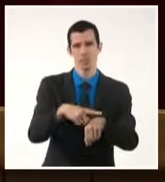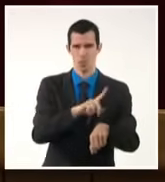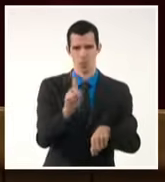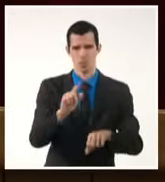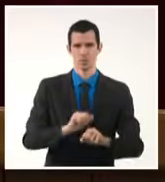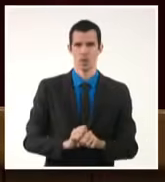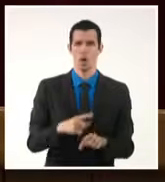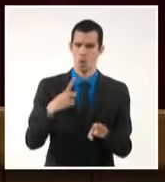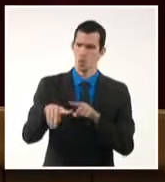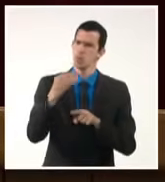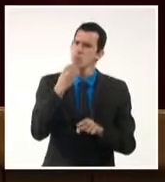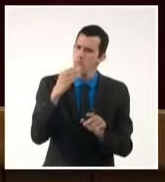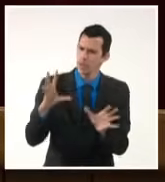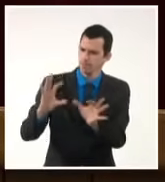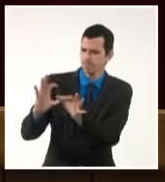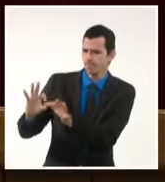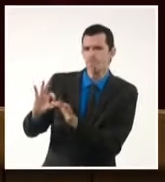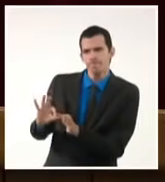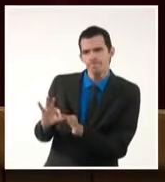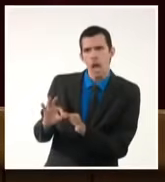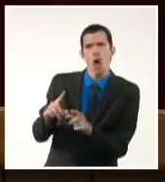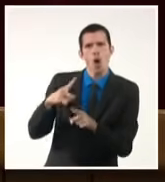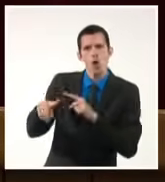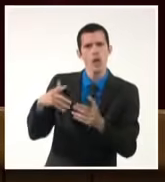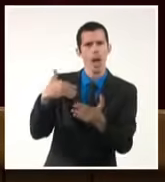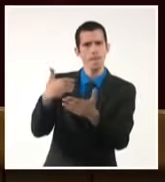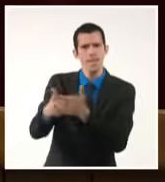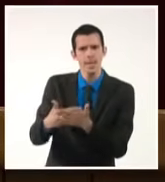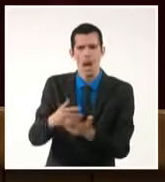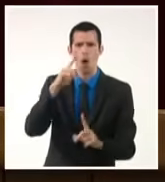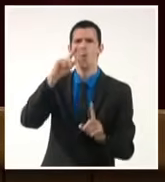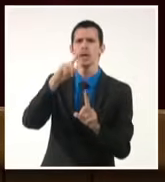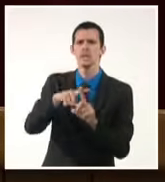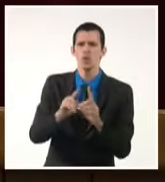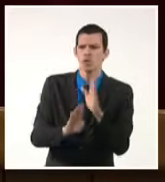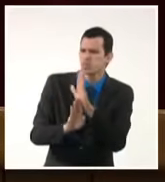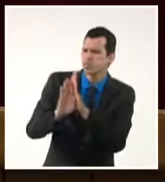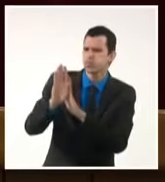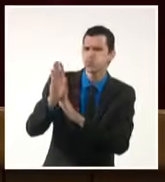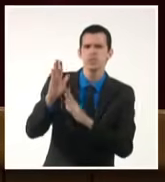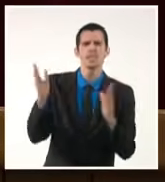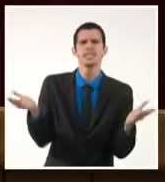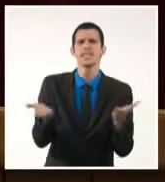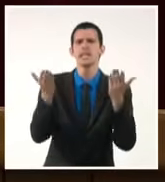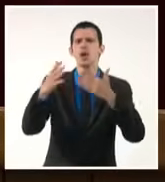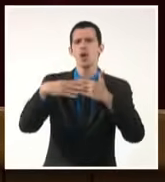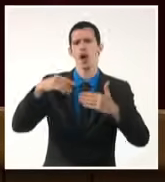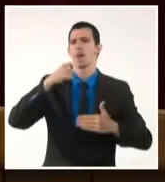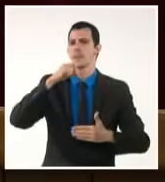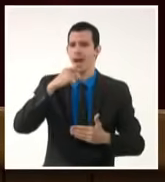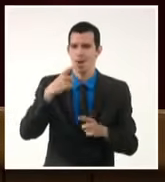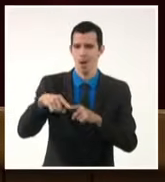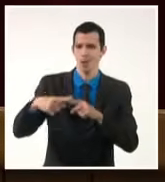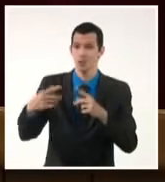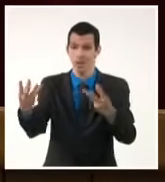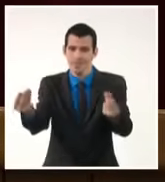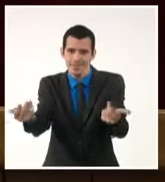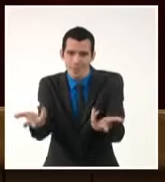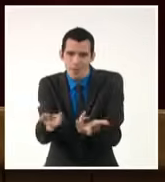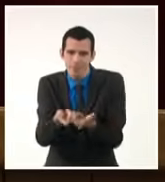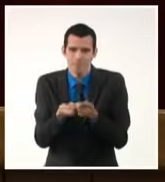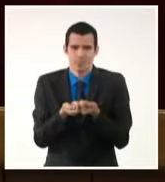y gestión de las divisas. En cuanto a la empresa estatal socialista, deberá avanzarse con mayor celeridad